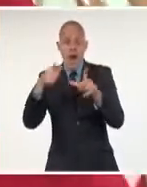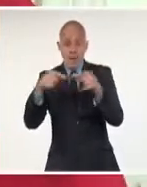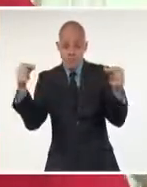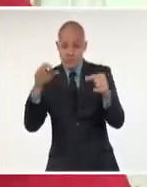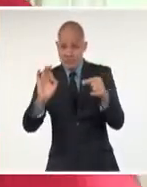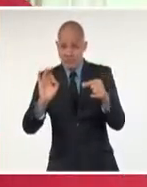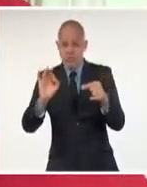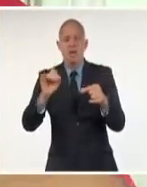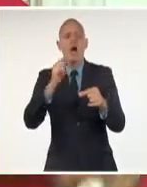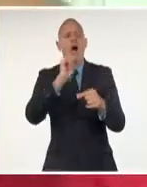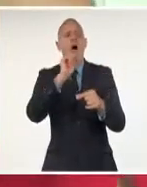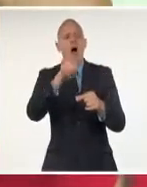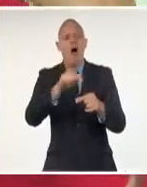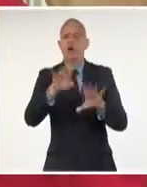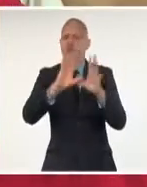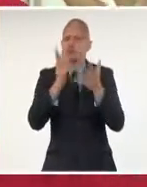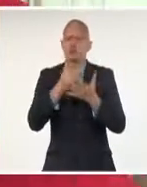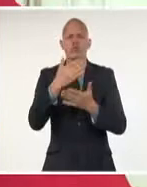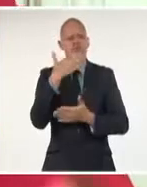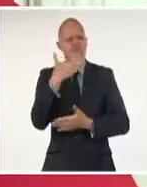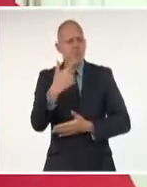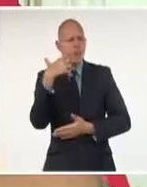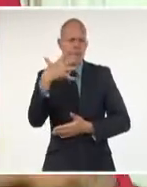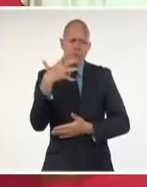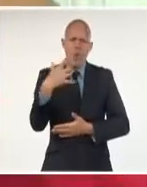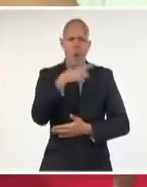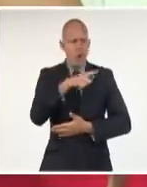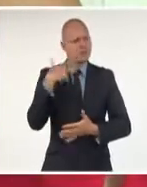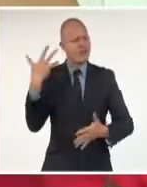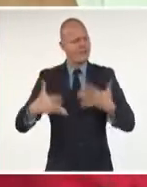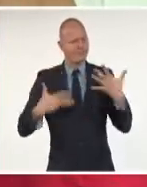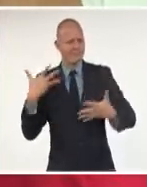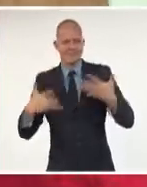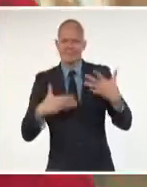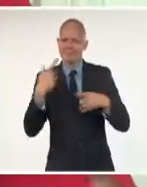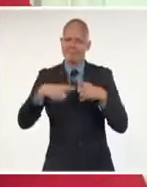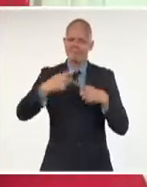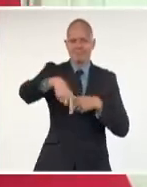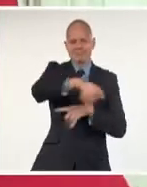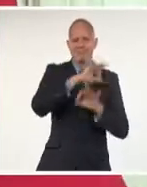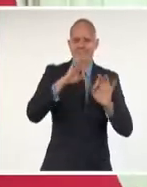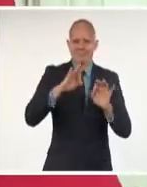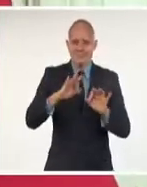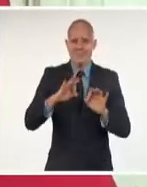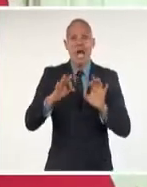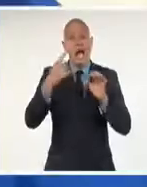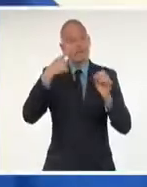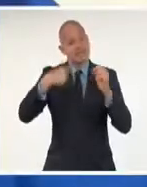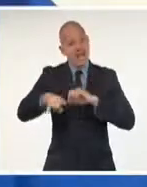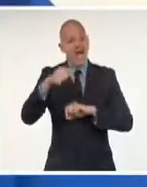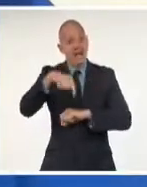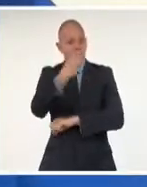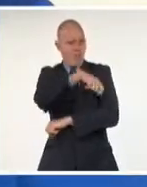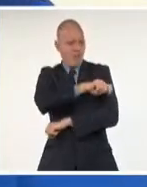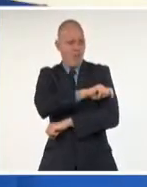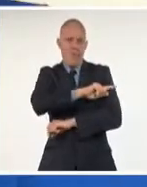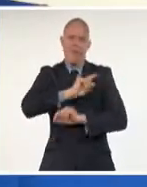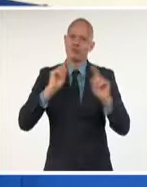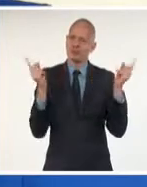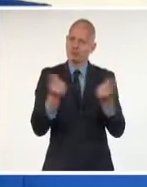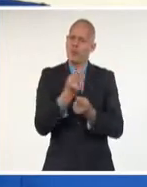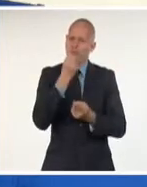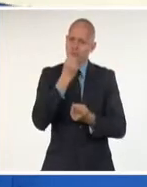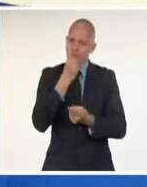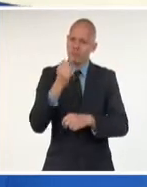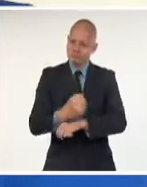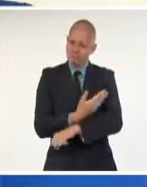la espontaneidad, en la alegría, en las esperanzas del pueblo cubano. El compromiso